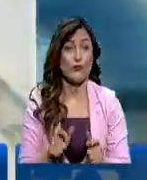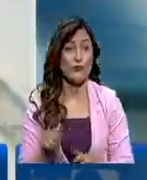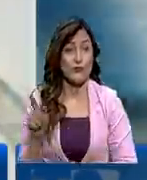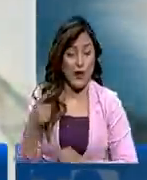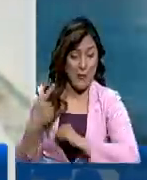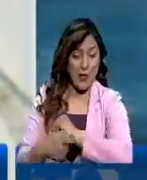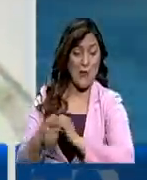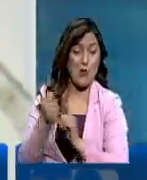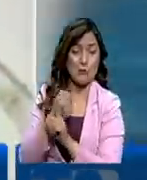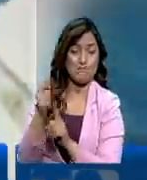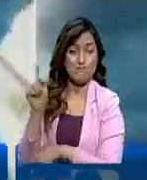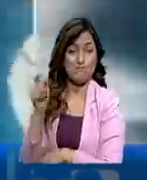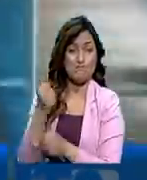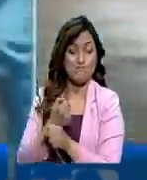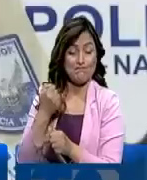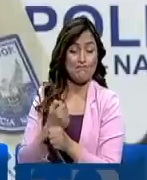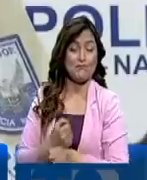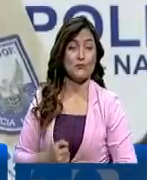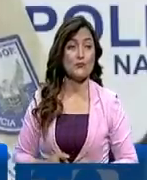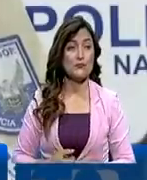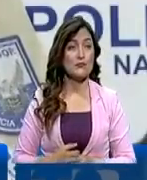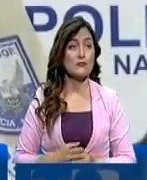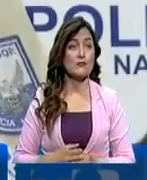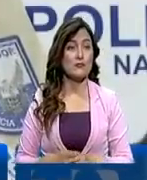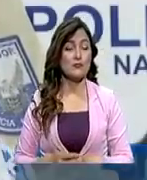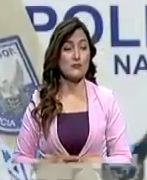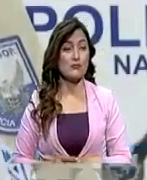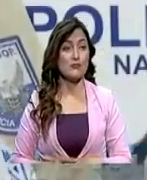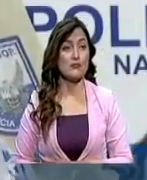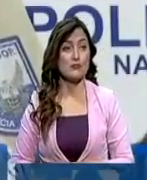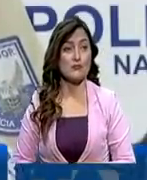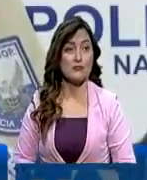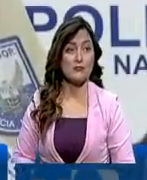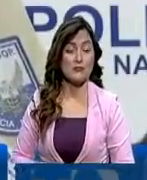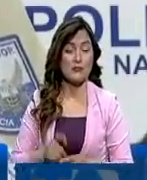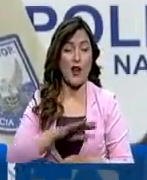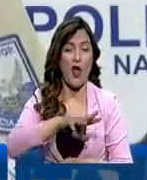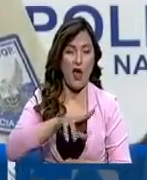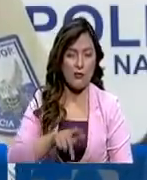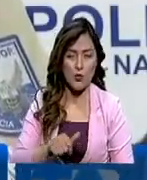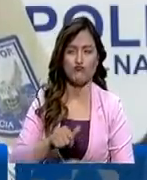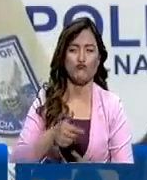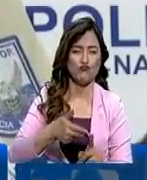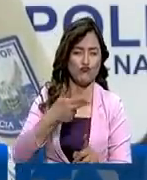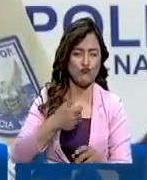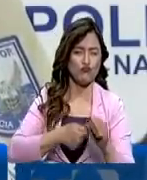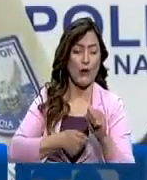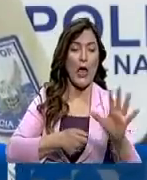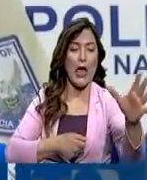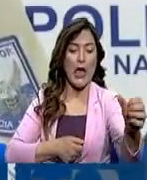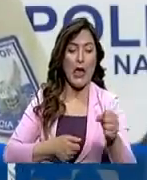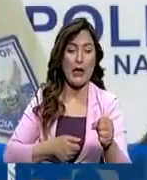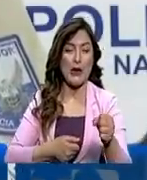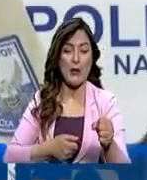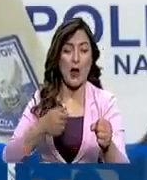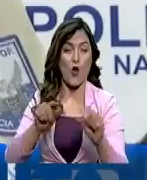actúen con más violencia. Nosotros no estamos permitiendo que sean agredidos físicamente, nos estamos reuniendo frecuentemente con